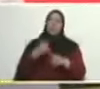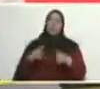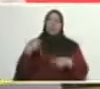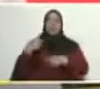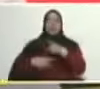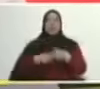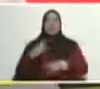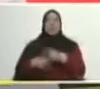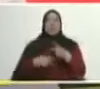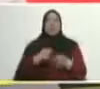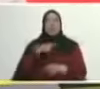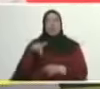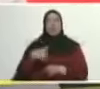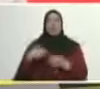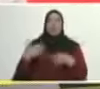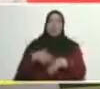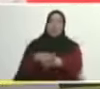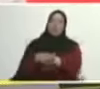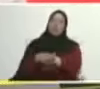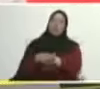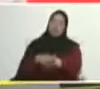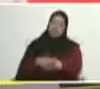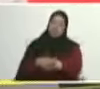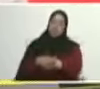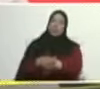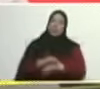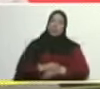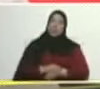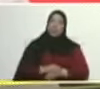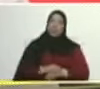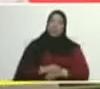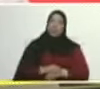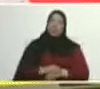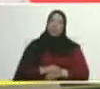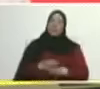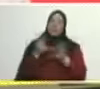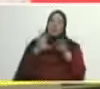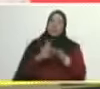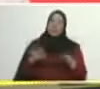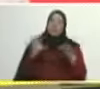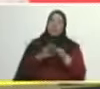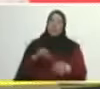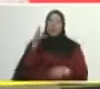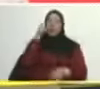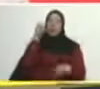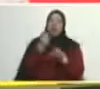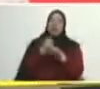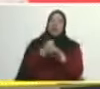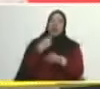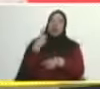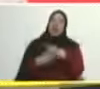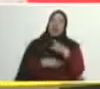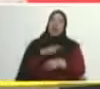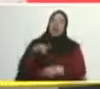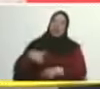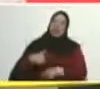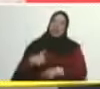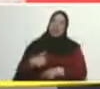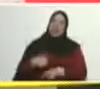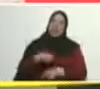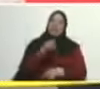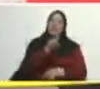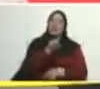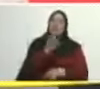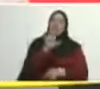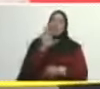revolución, general de ejército Raúl Castro Ruz, quien al conmemorarse otro aniversario del triunfo de